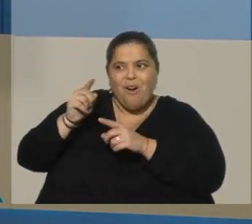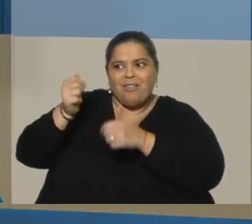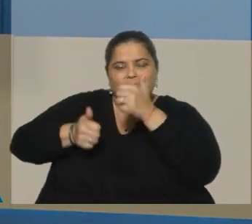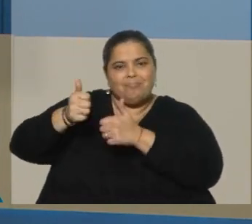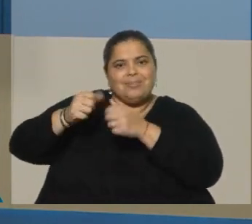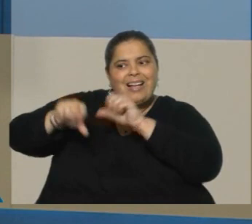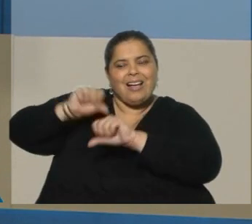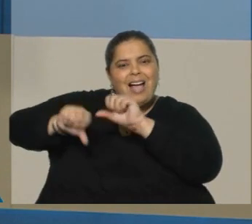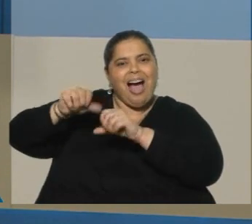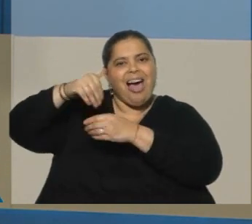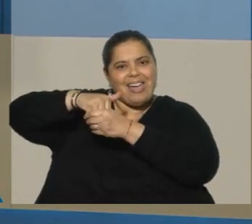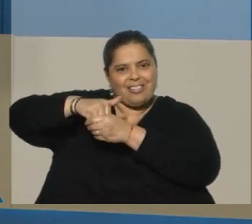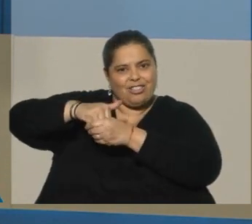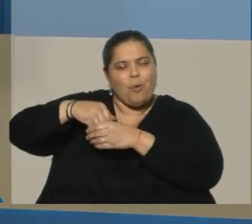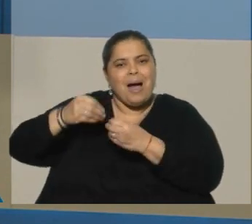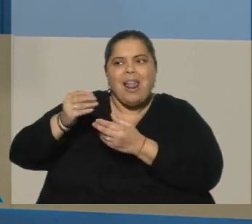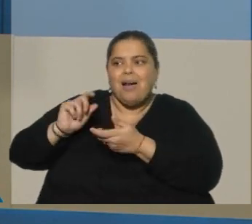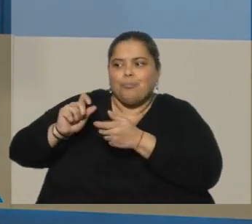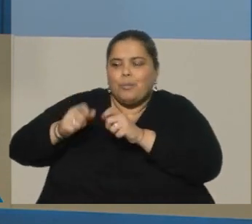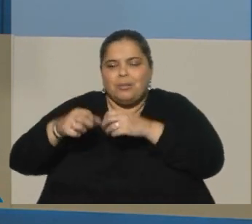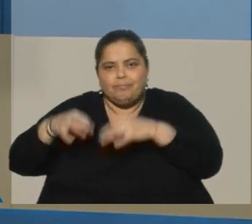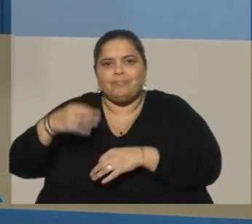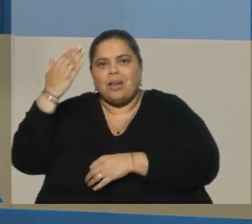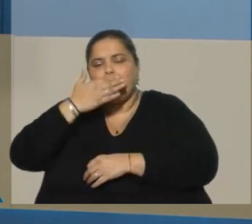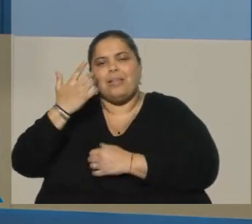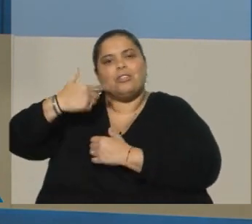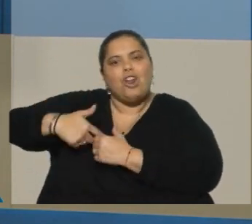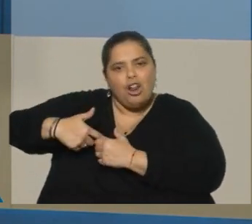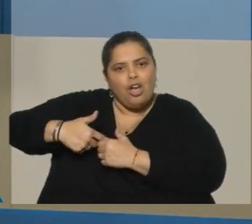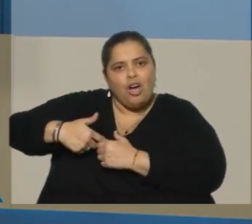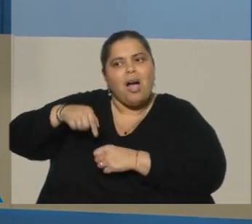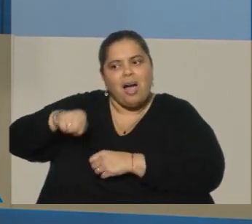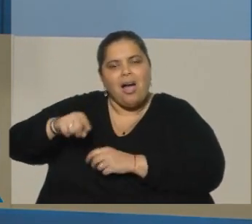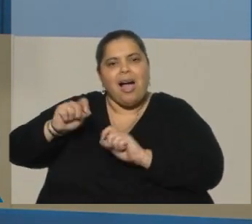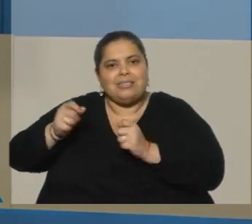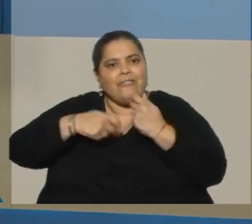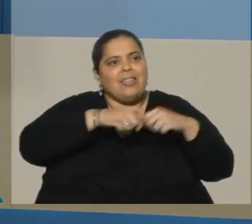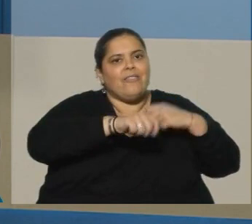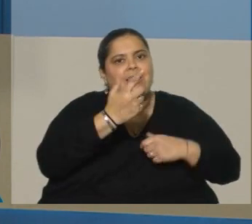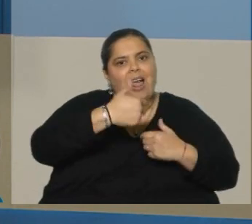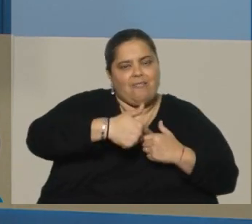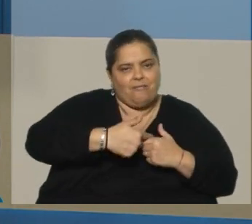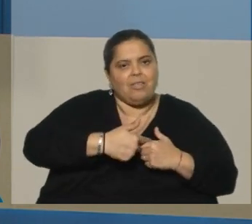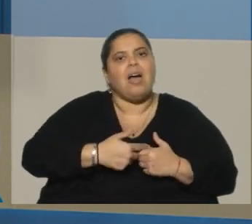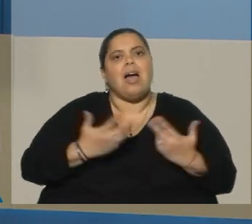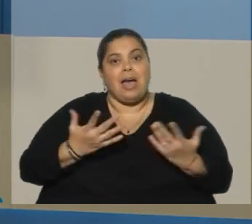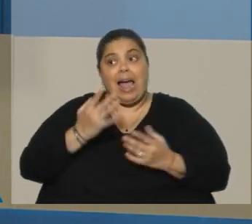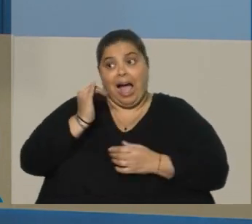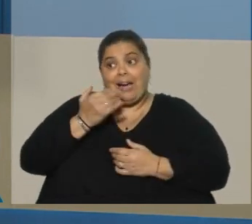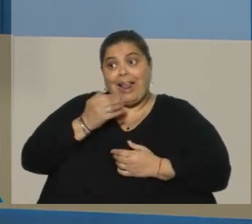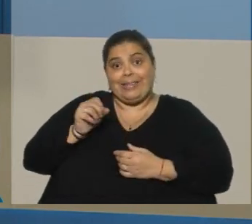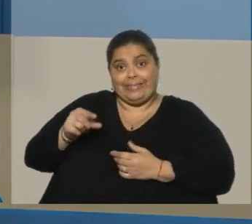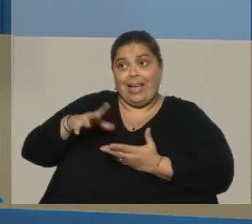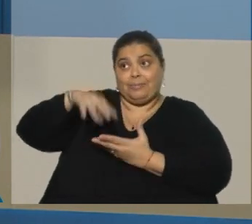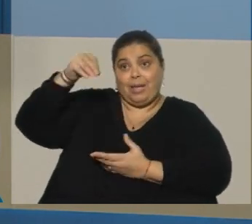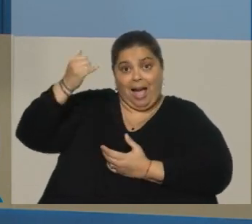está permitiendo ralentizar el traslado de los precios internacionales al mercado uruguayo. Ahora, todo